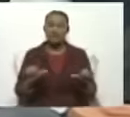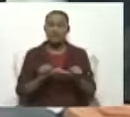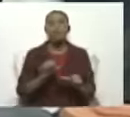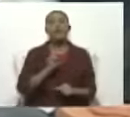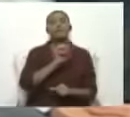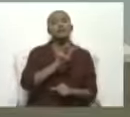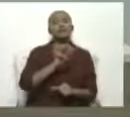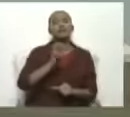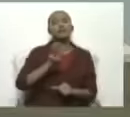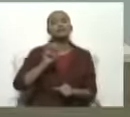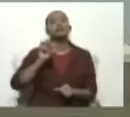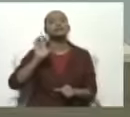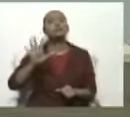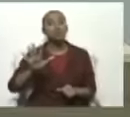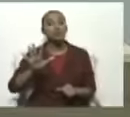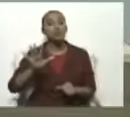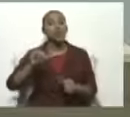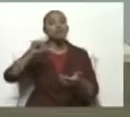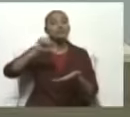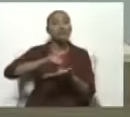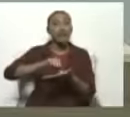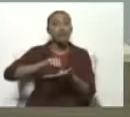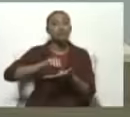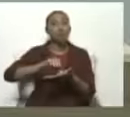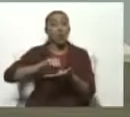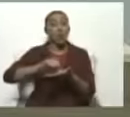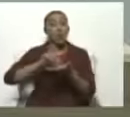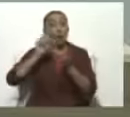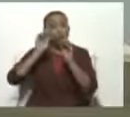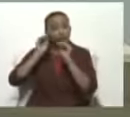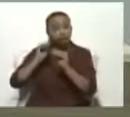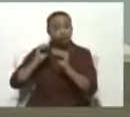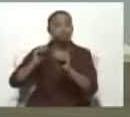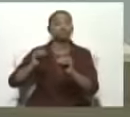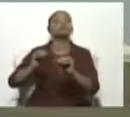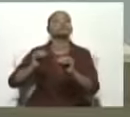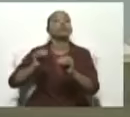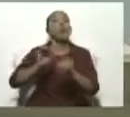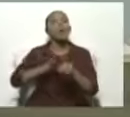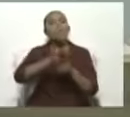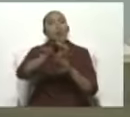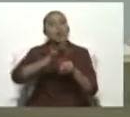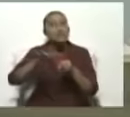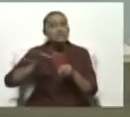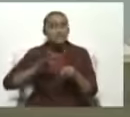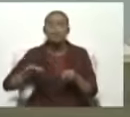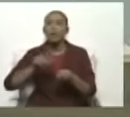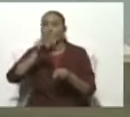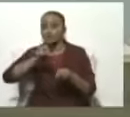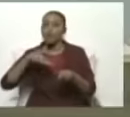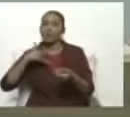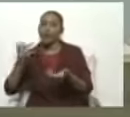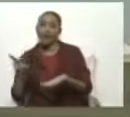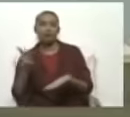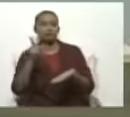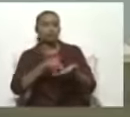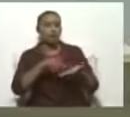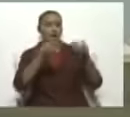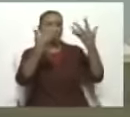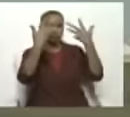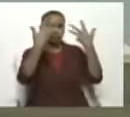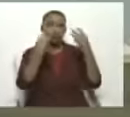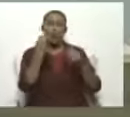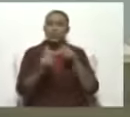335 centros de capacitación a nivel municipal para que puedan asistir y puedan capacitarse. El Consejo